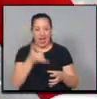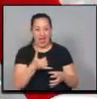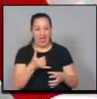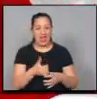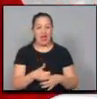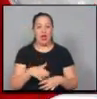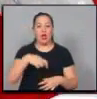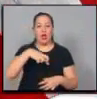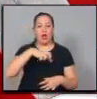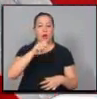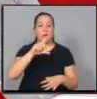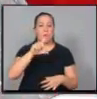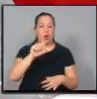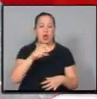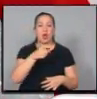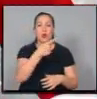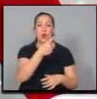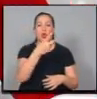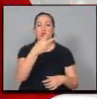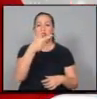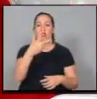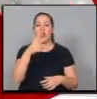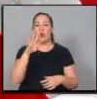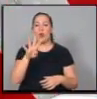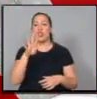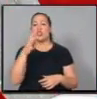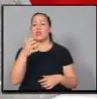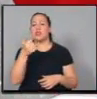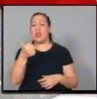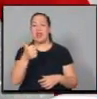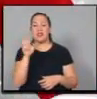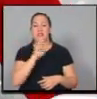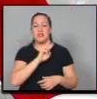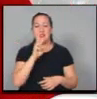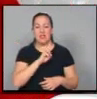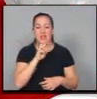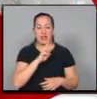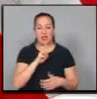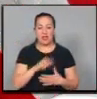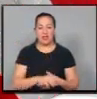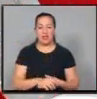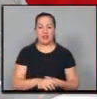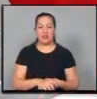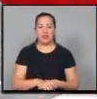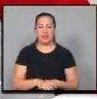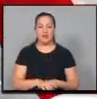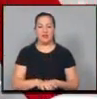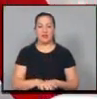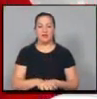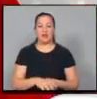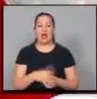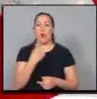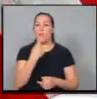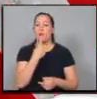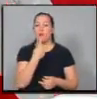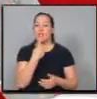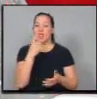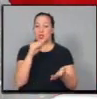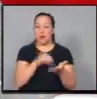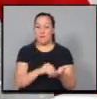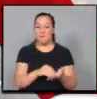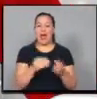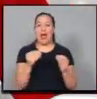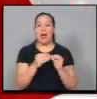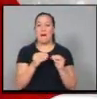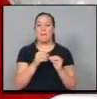está solo con ¿cuántas? 1, 2, 3, 6 chicas. No, tenía para elegir, hay un muchacho por ahí. Hay atrás. Otro más. Hay otro más, sí, hay otro muchacho más. Un amigo